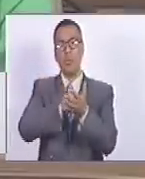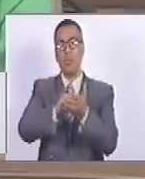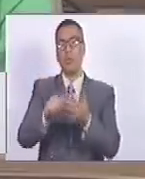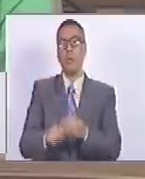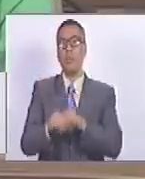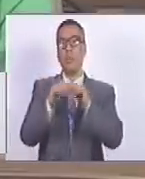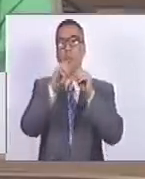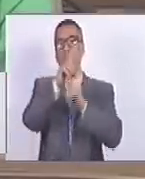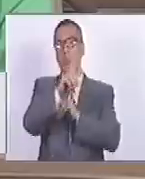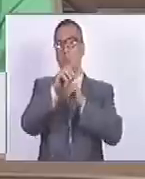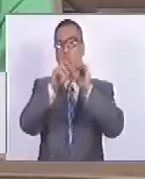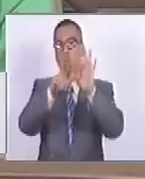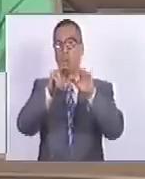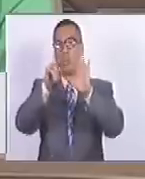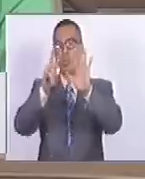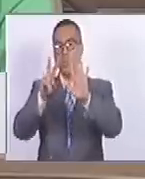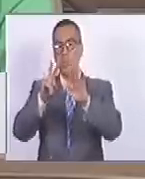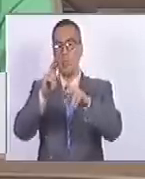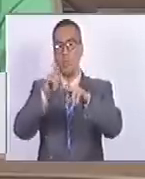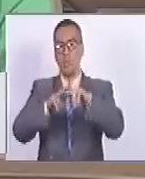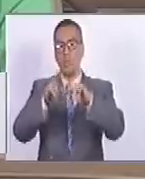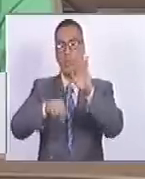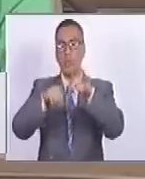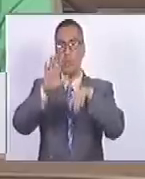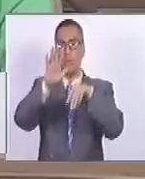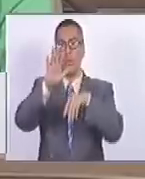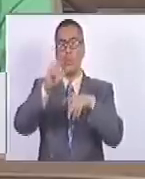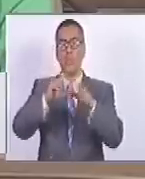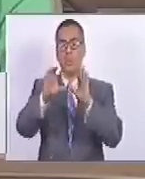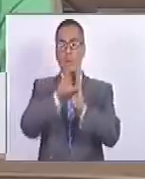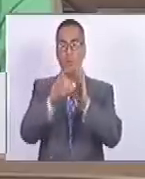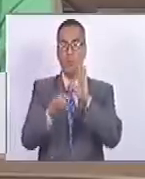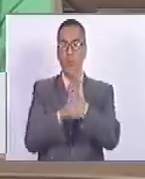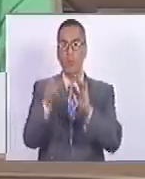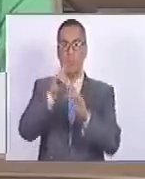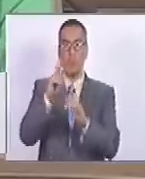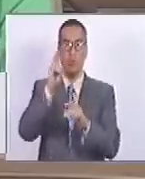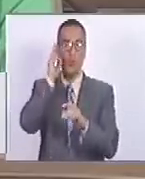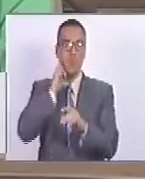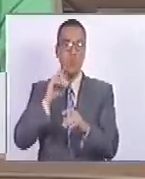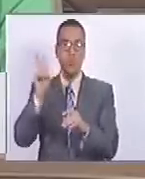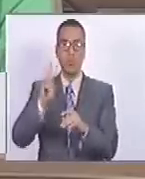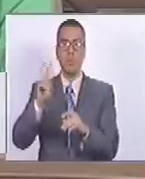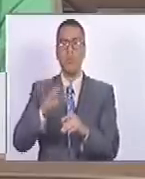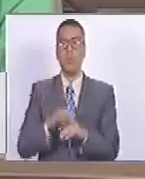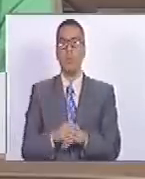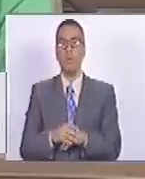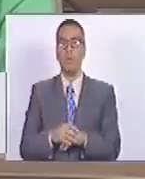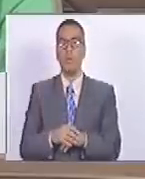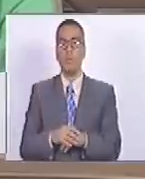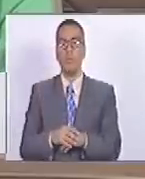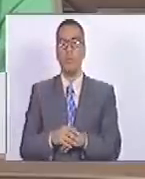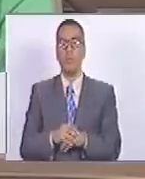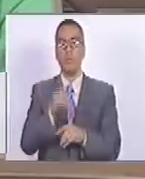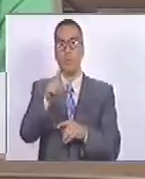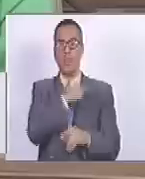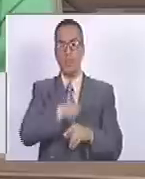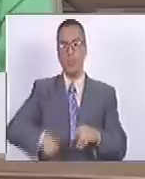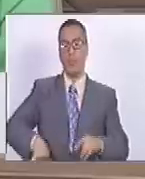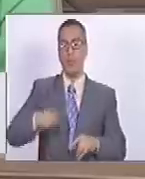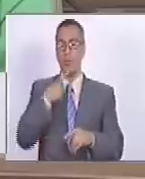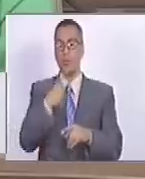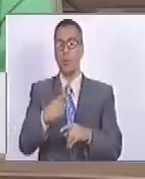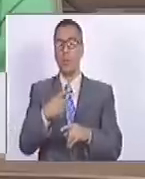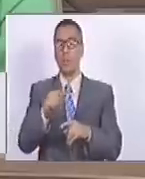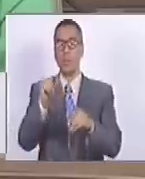el artículo 187, numeral 15 de la Constitución de la República Bolivariana de Venezuela. El presidente cedió